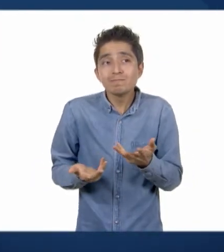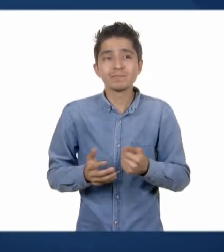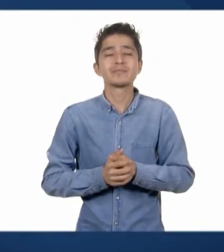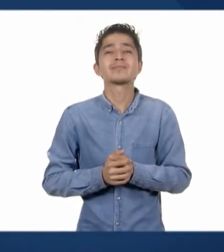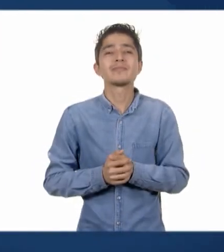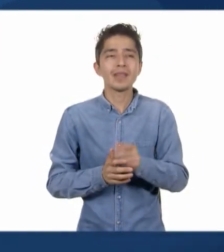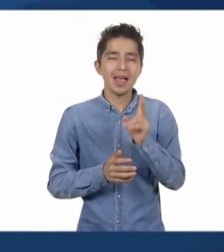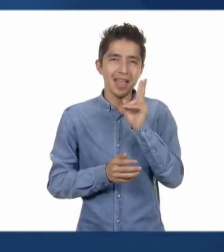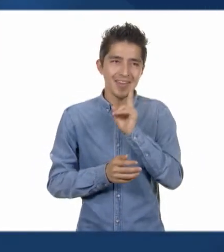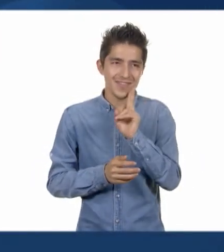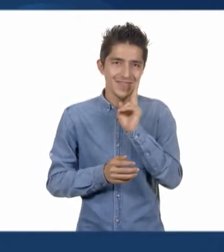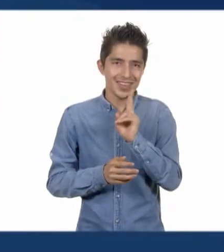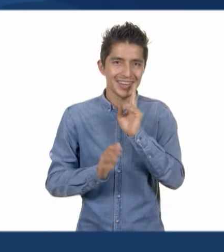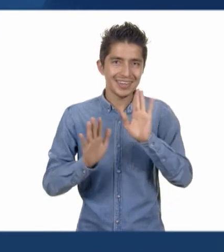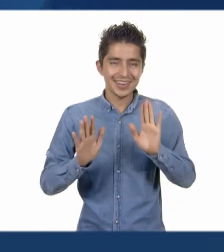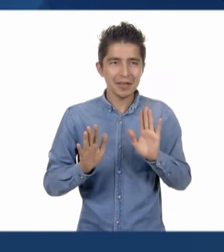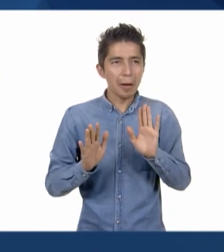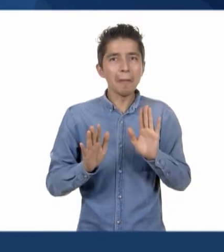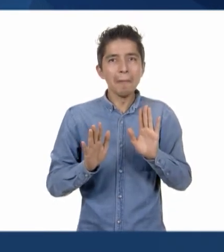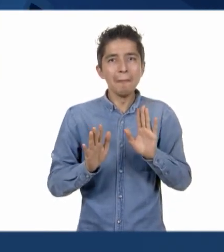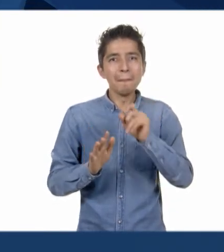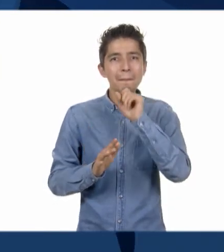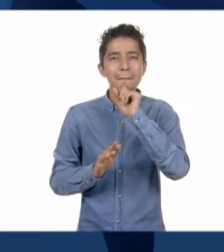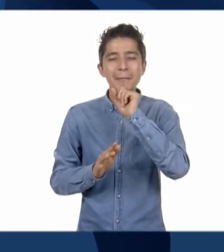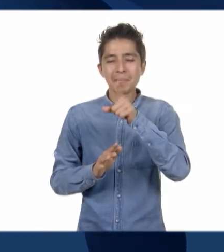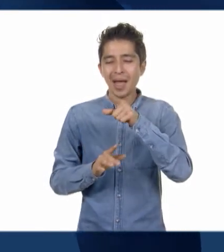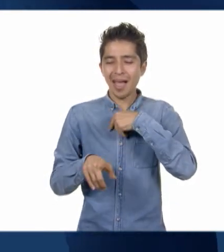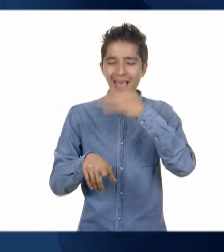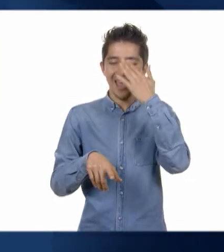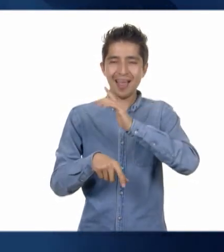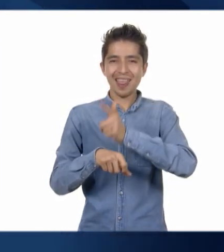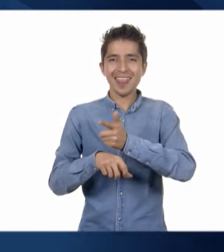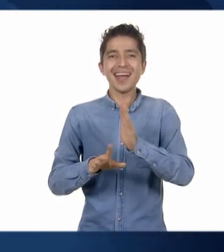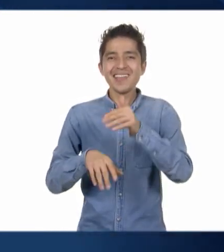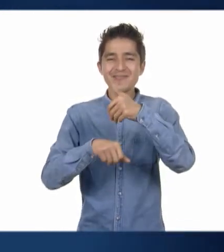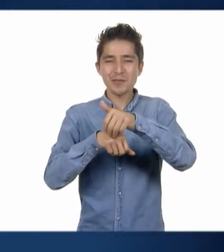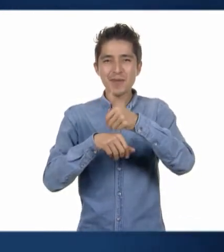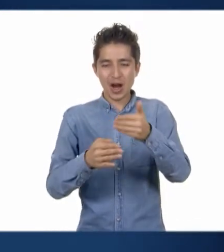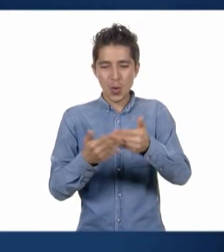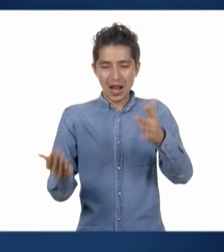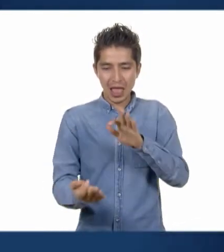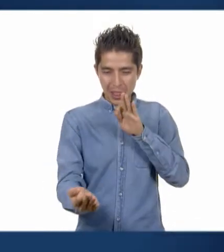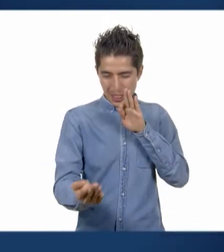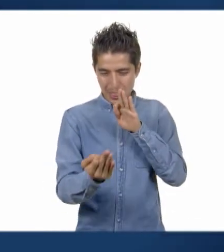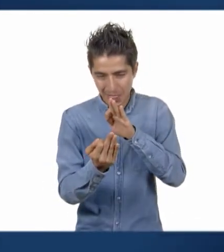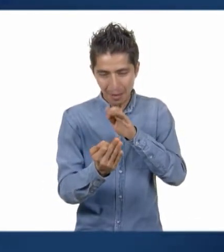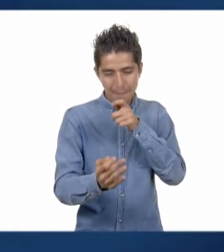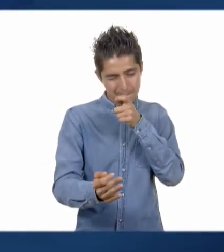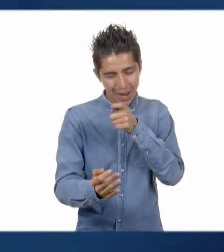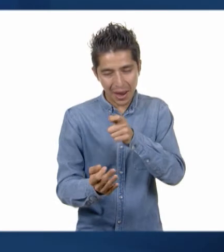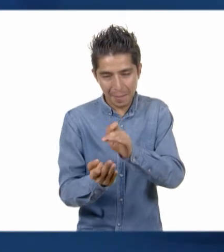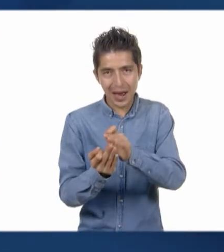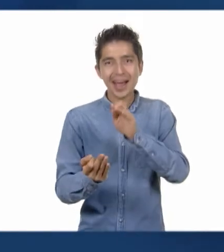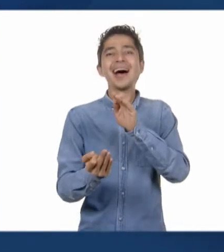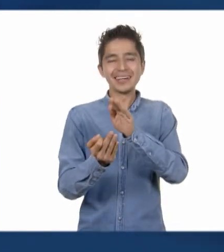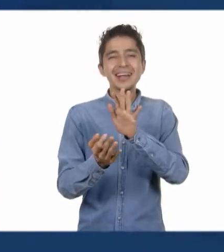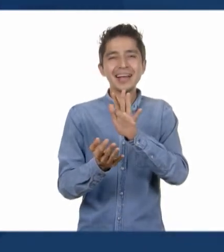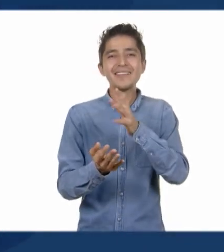A ver, tal cual como lo sospechaba. Los números que ahora encontramos en medio de las cantidades ocupan